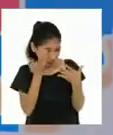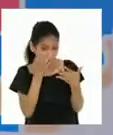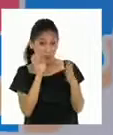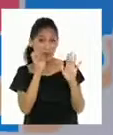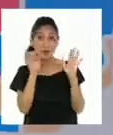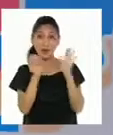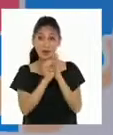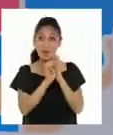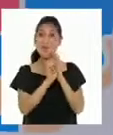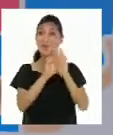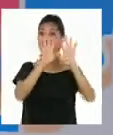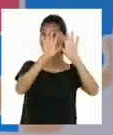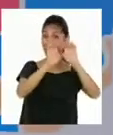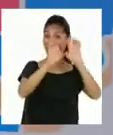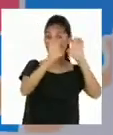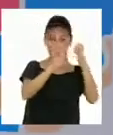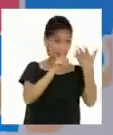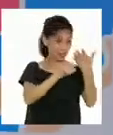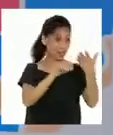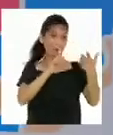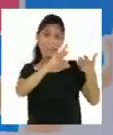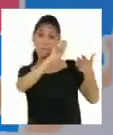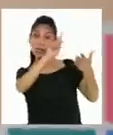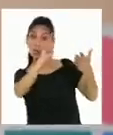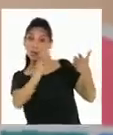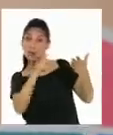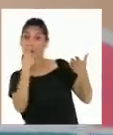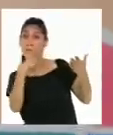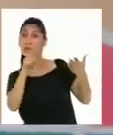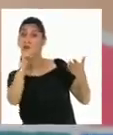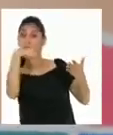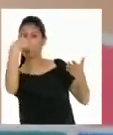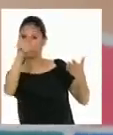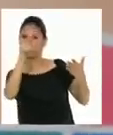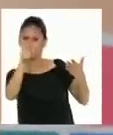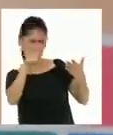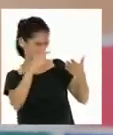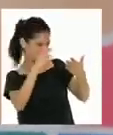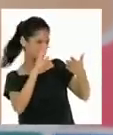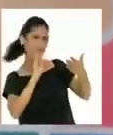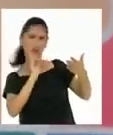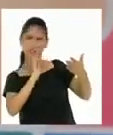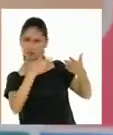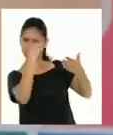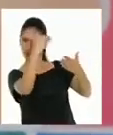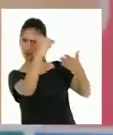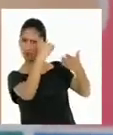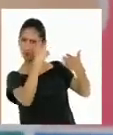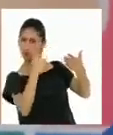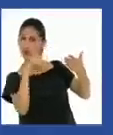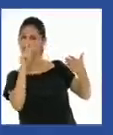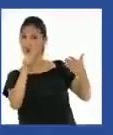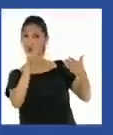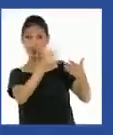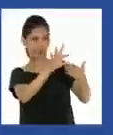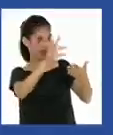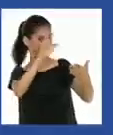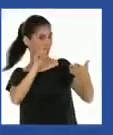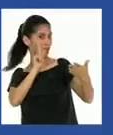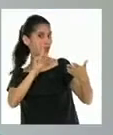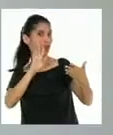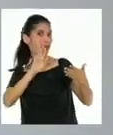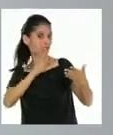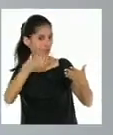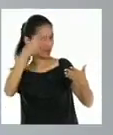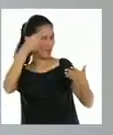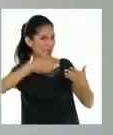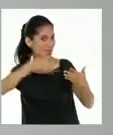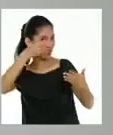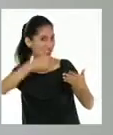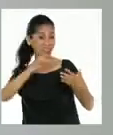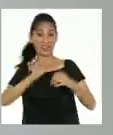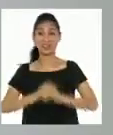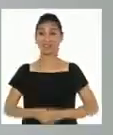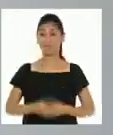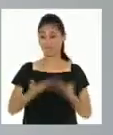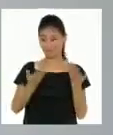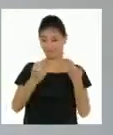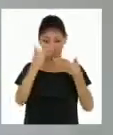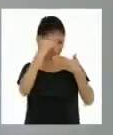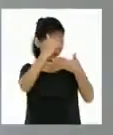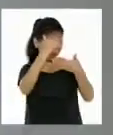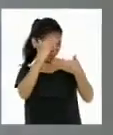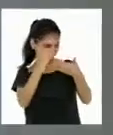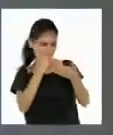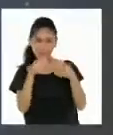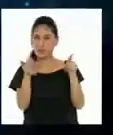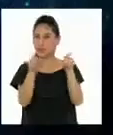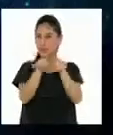marcar. ¡Claro! Solo puedes elegir una de las alternativas ya definidas. Dentro de esta categoría